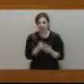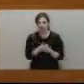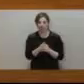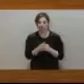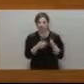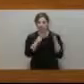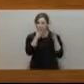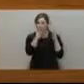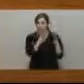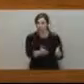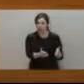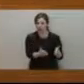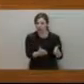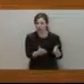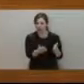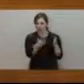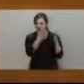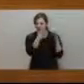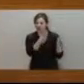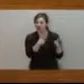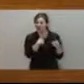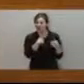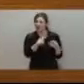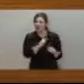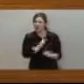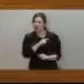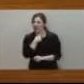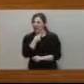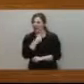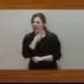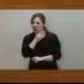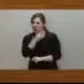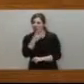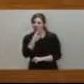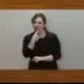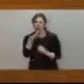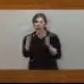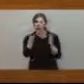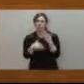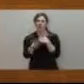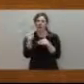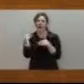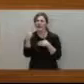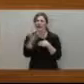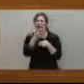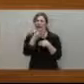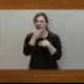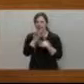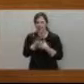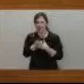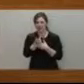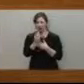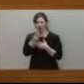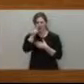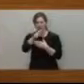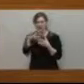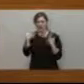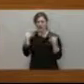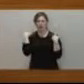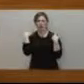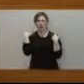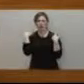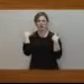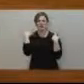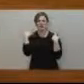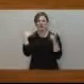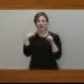usted no es ni relator unitario. A mí me hace gracia porque efectivamente dice que fue en la época del señor Areces. ¿Quiere decir usted que los responsables de lo que ha